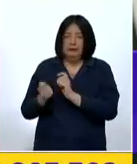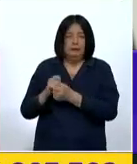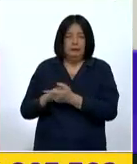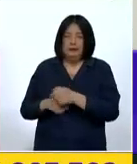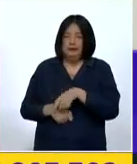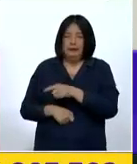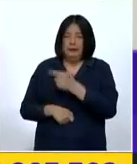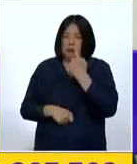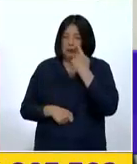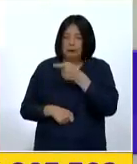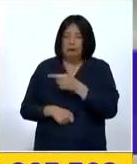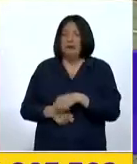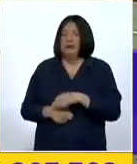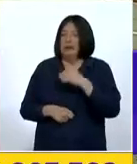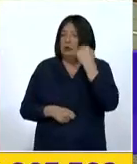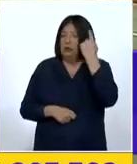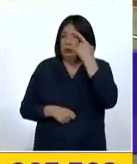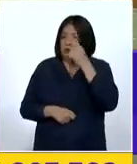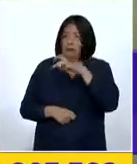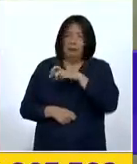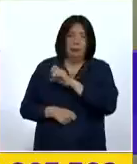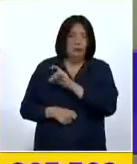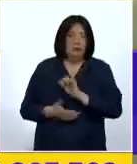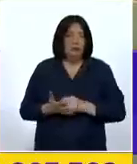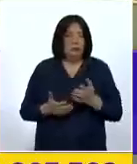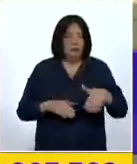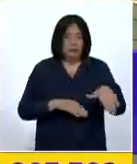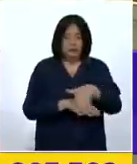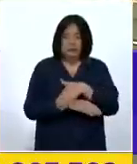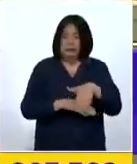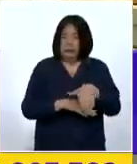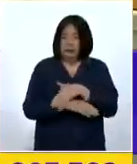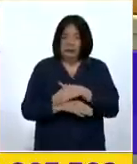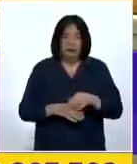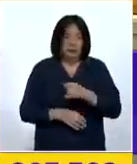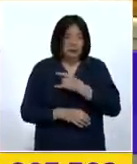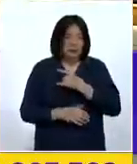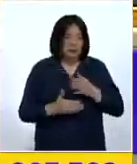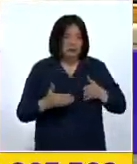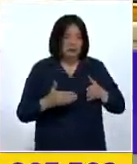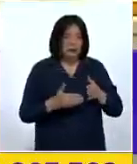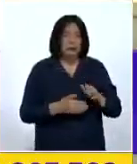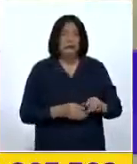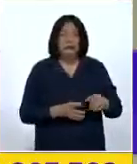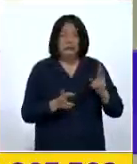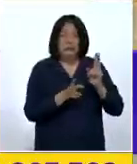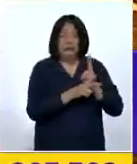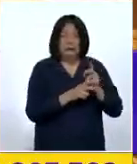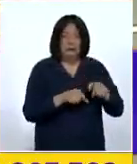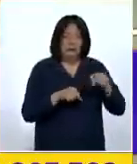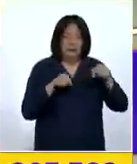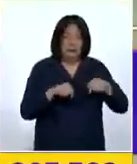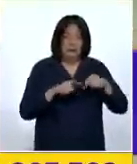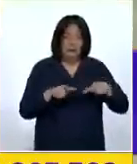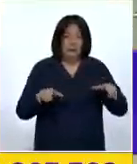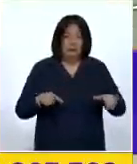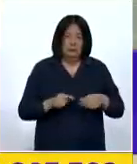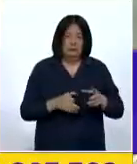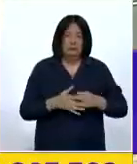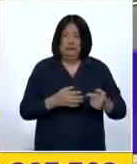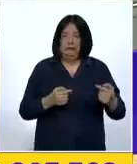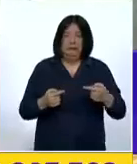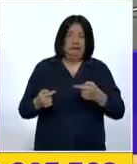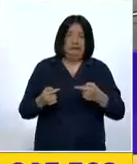conocido como Loco Paul. Avenida Venezuela con Universitaria, este sería uno de los puntos donde se disputarían